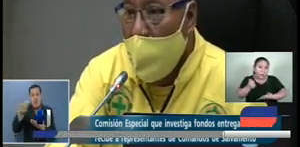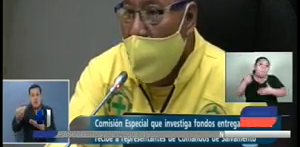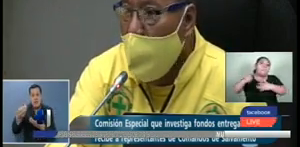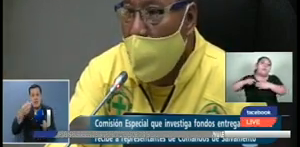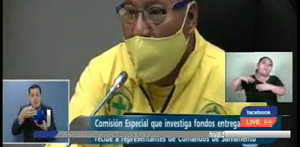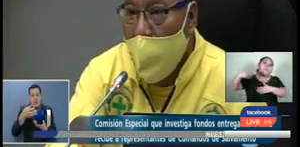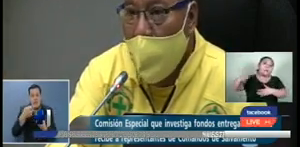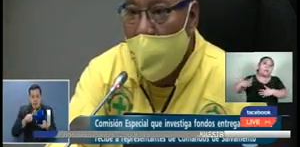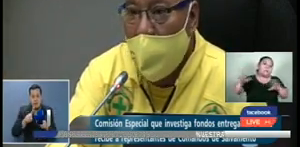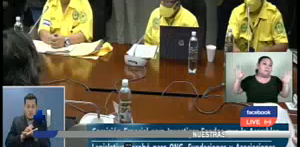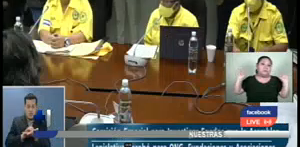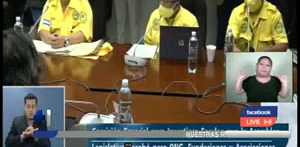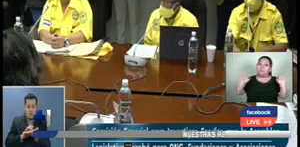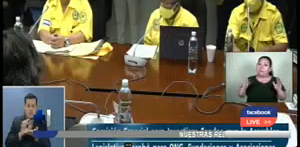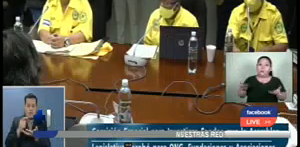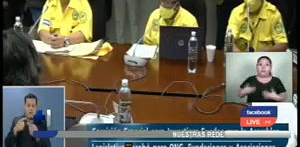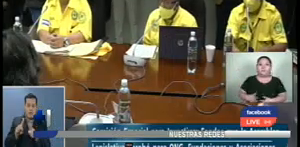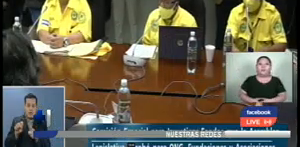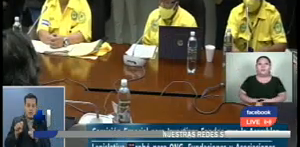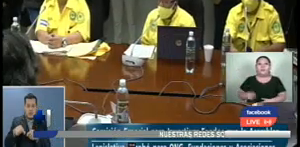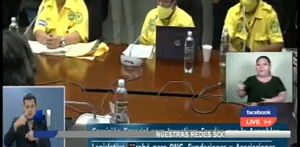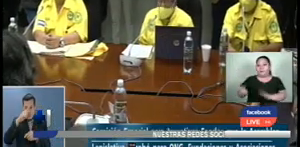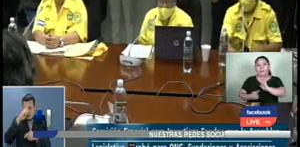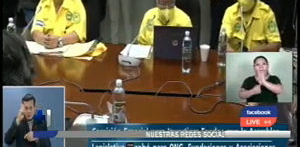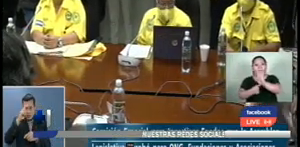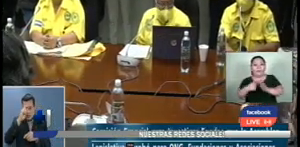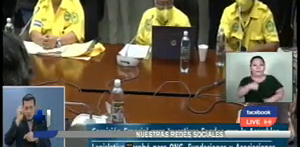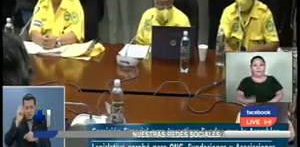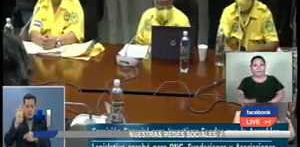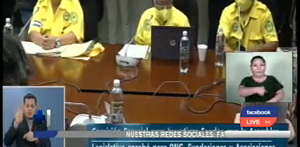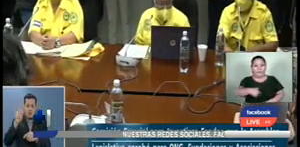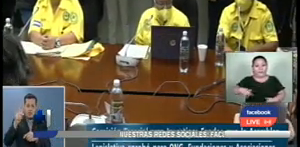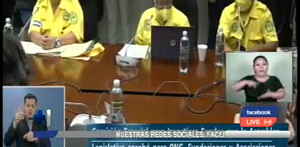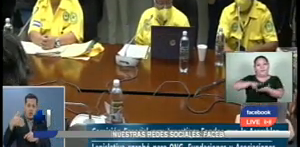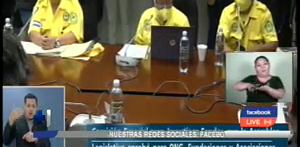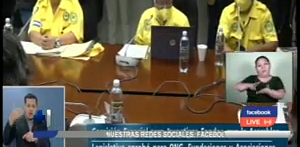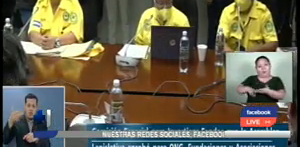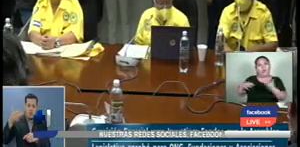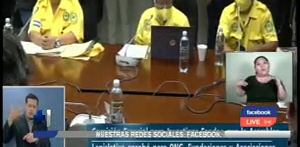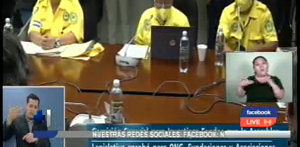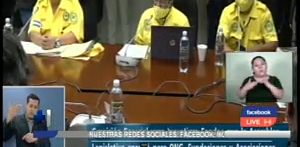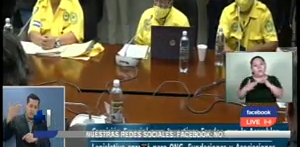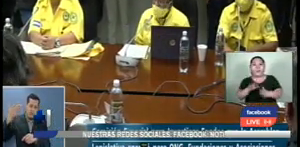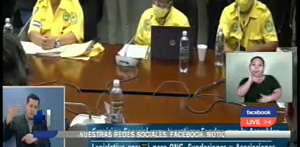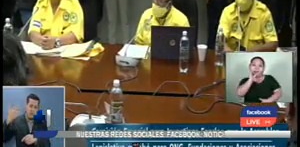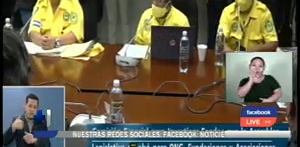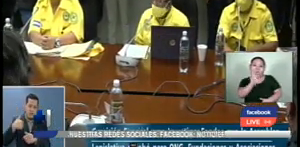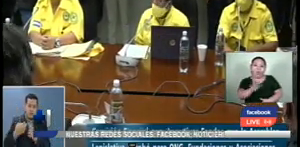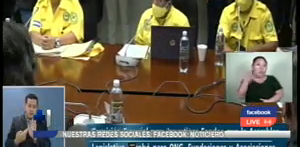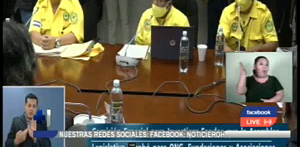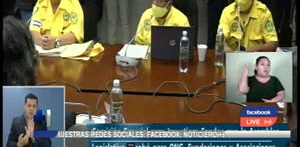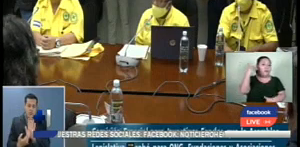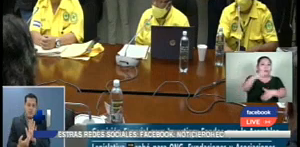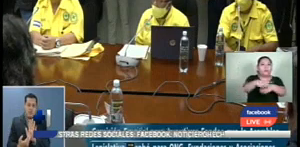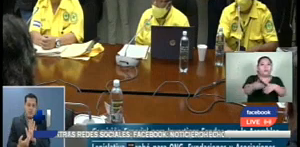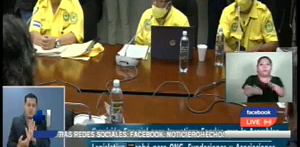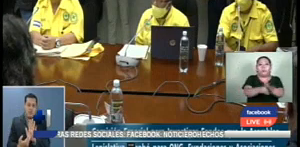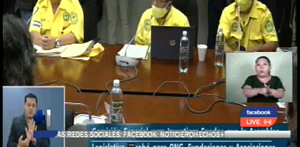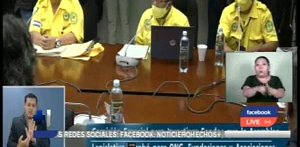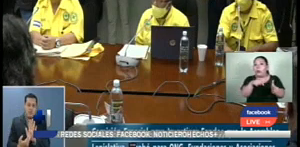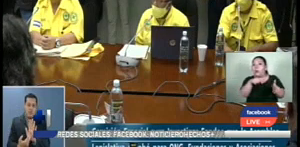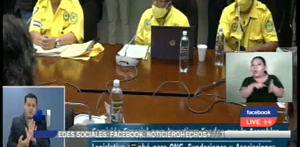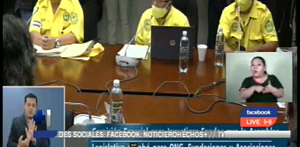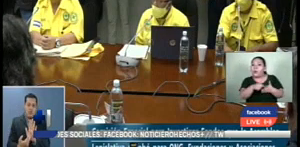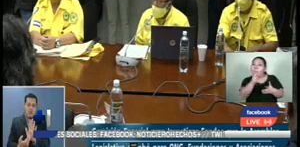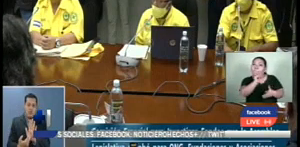final salimos de que no. Los representantes de Comando de Salvamento también hicieron mención de exdiputados quienes